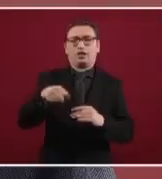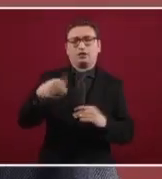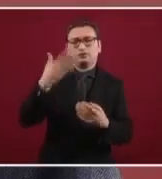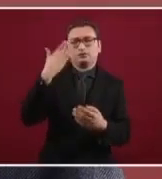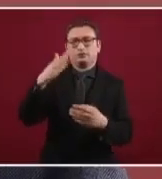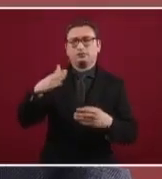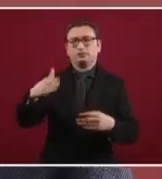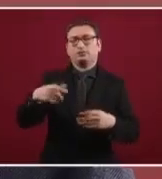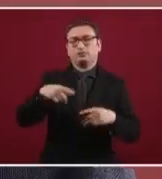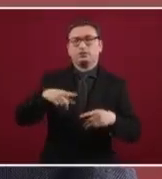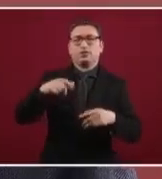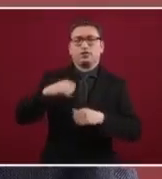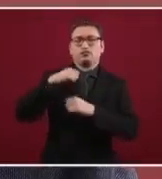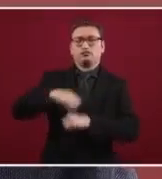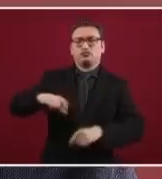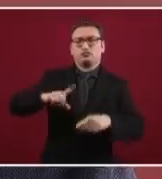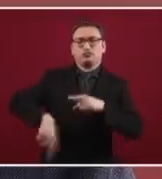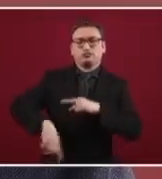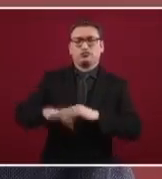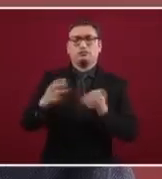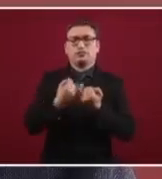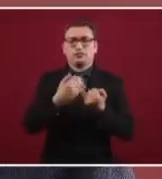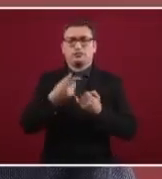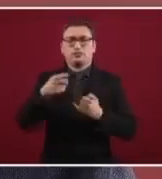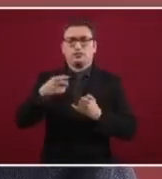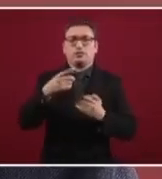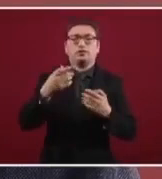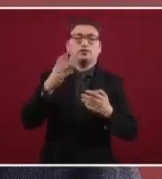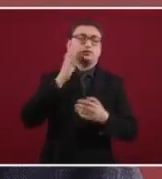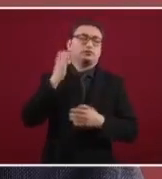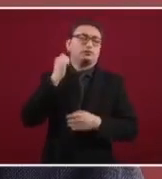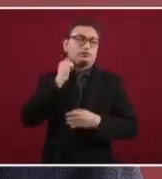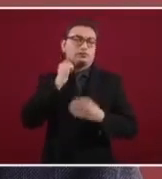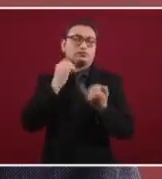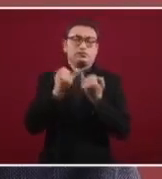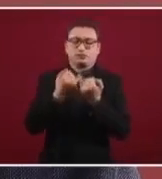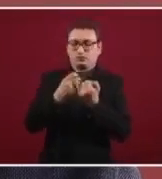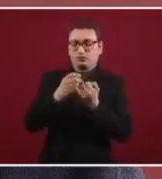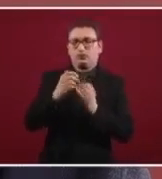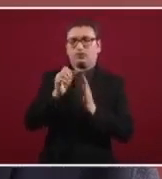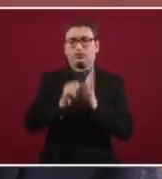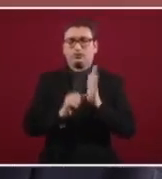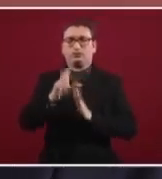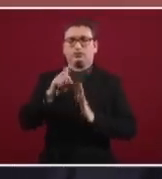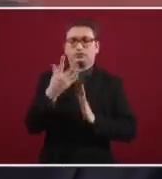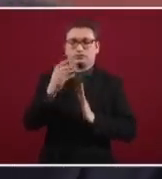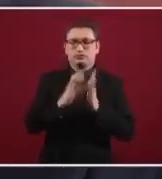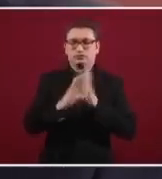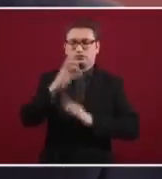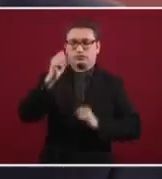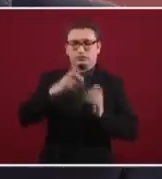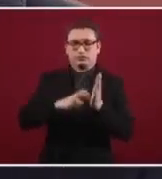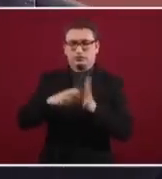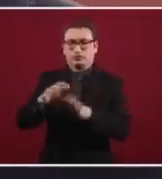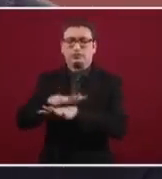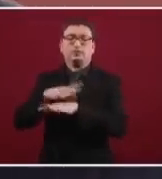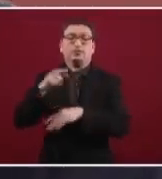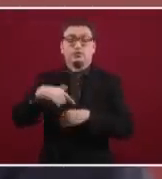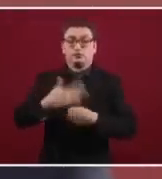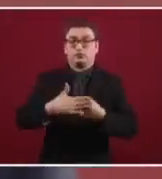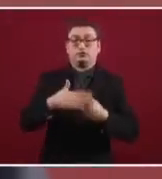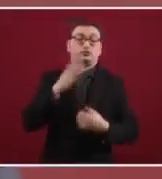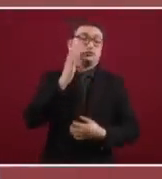Senado lo de la consulta ciudadana, la reforma al artículo 35 constitucional. Falta en la Cámara de Diputados, que